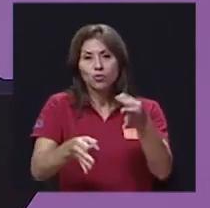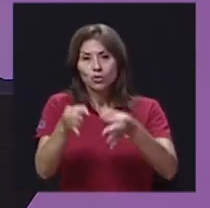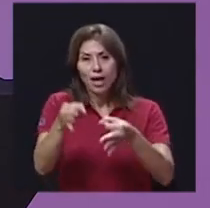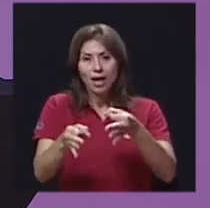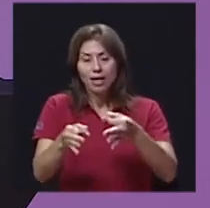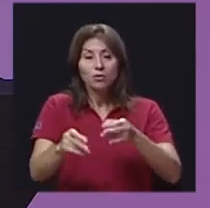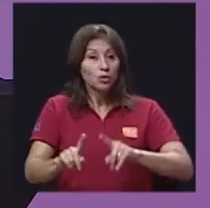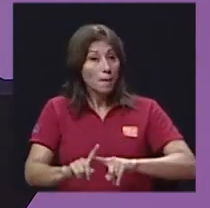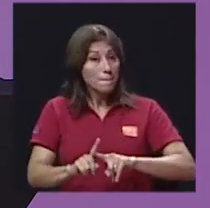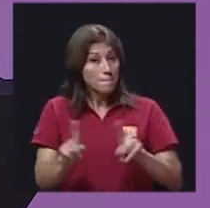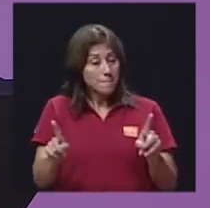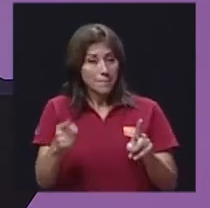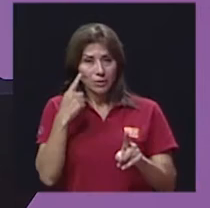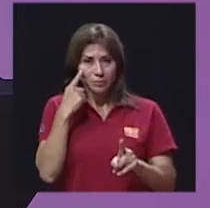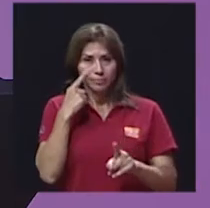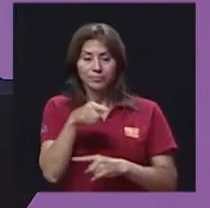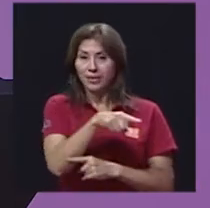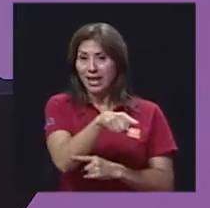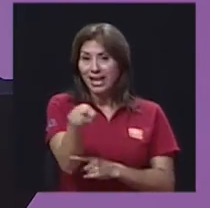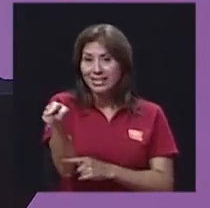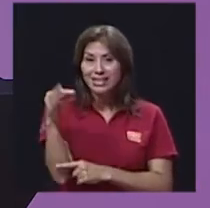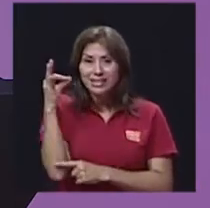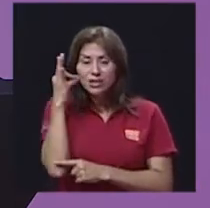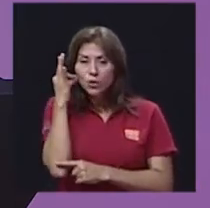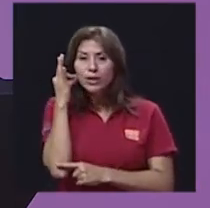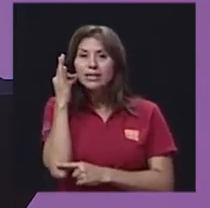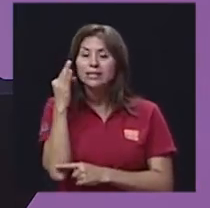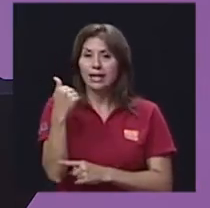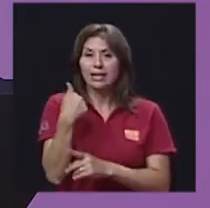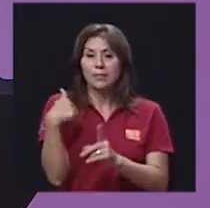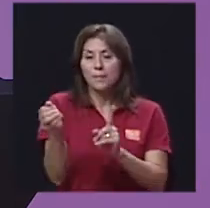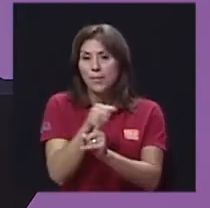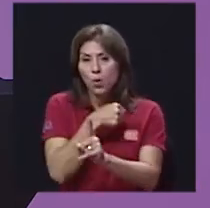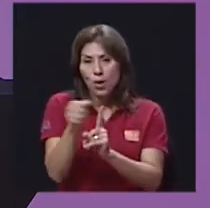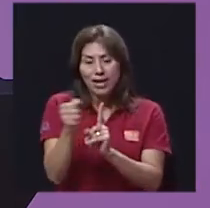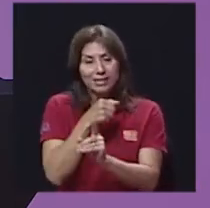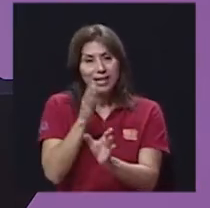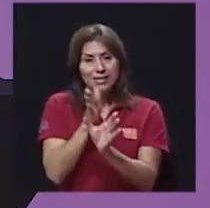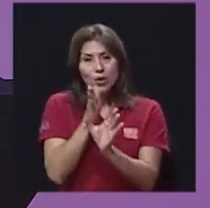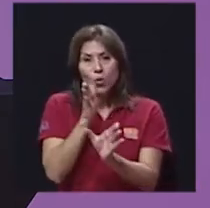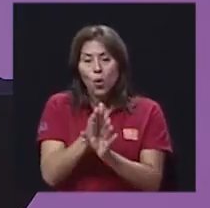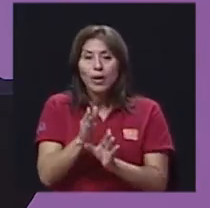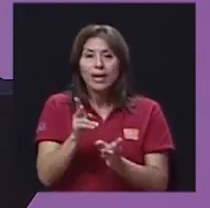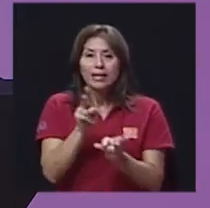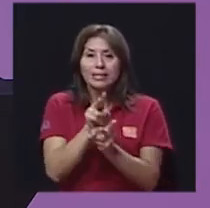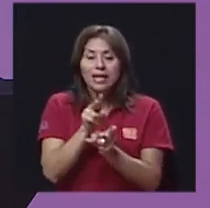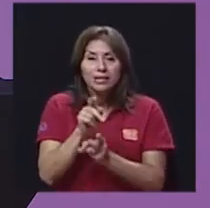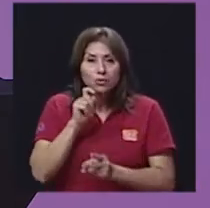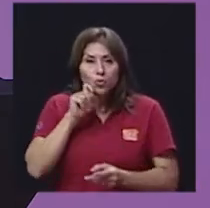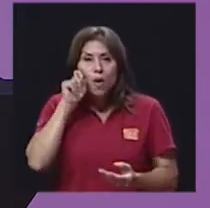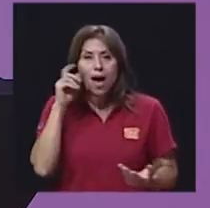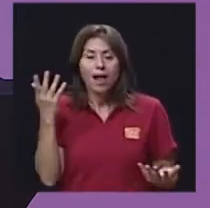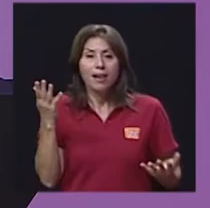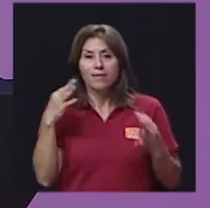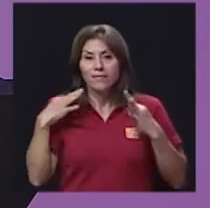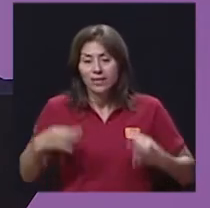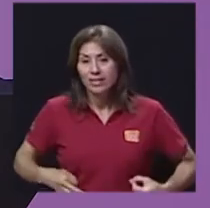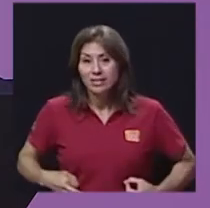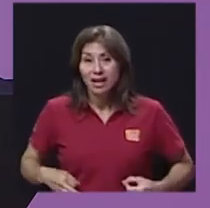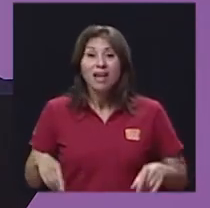de estas señoras que son víctimas de violencia, no solo patrimonial, sino también psicológica, sexual,